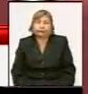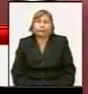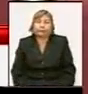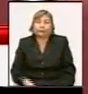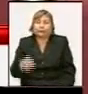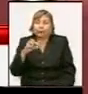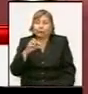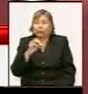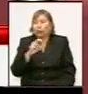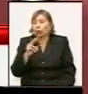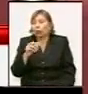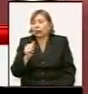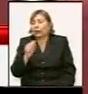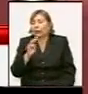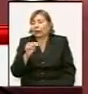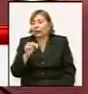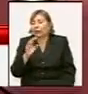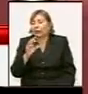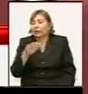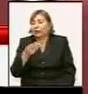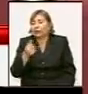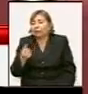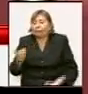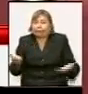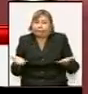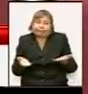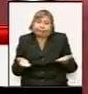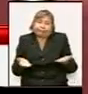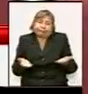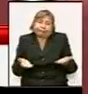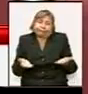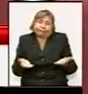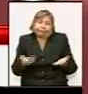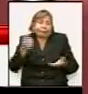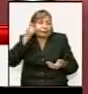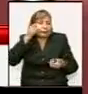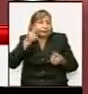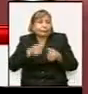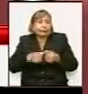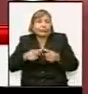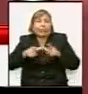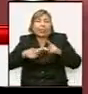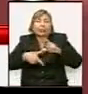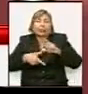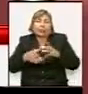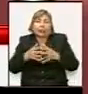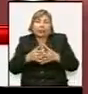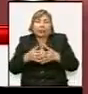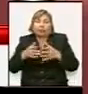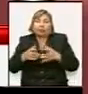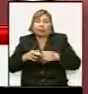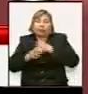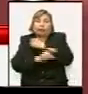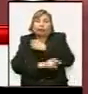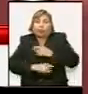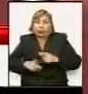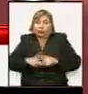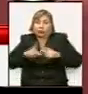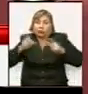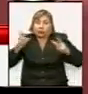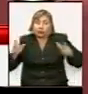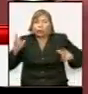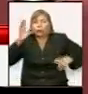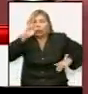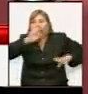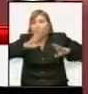Porras Barnechea, que justamente nos dejó ese legado del latinoamericanismo, de la patria grande, está preocupado